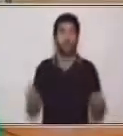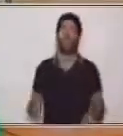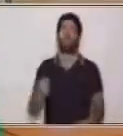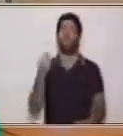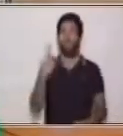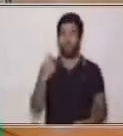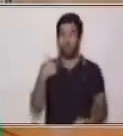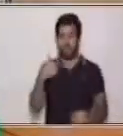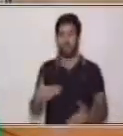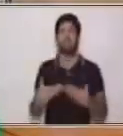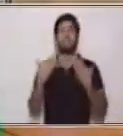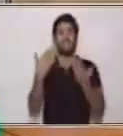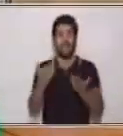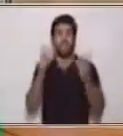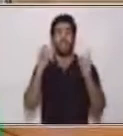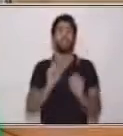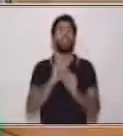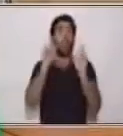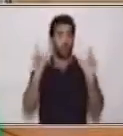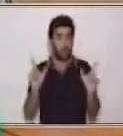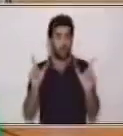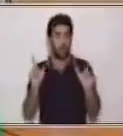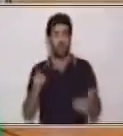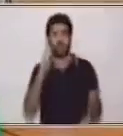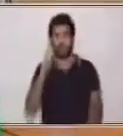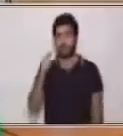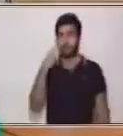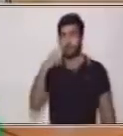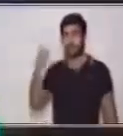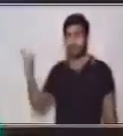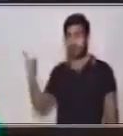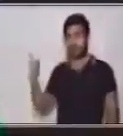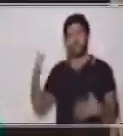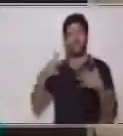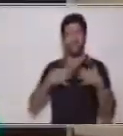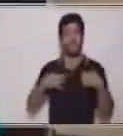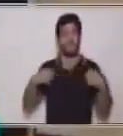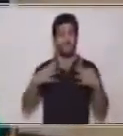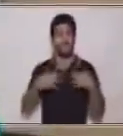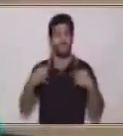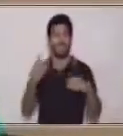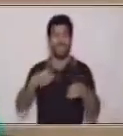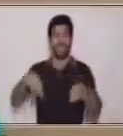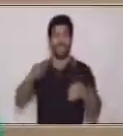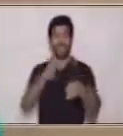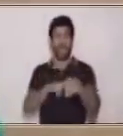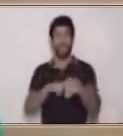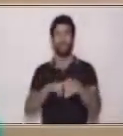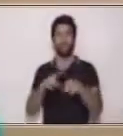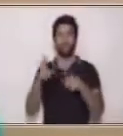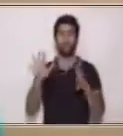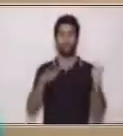una sorpresa para ti. Te voy a integrar ciencias naturales. Fíjate bien.